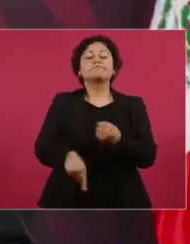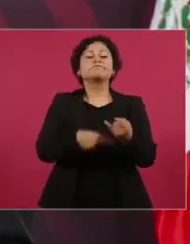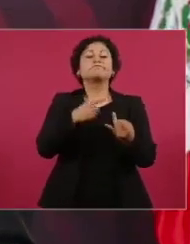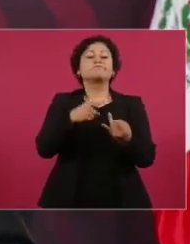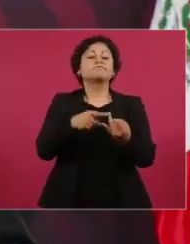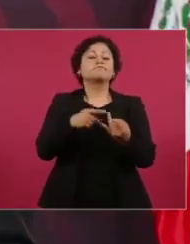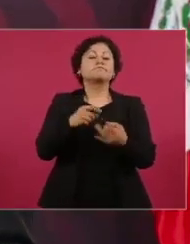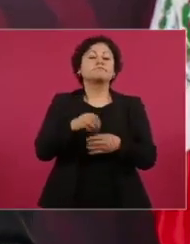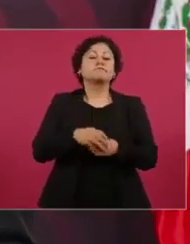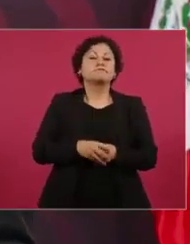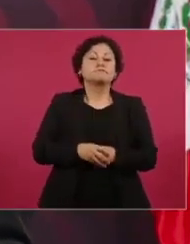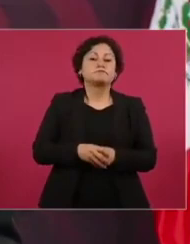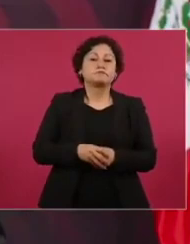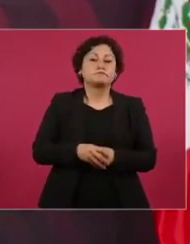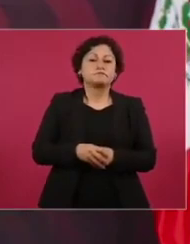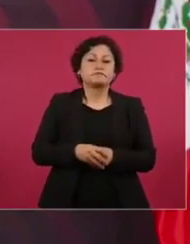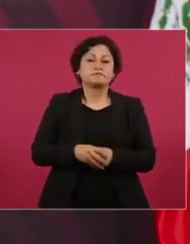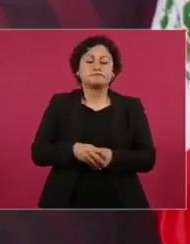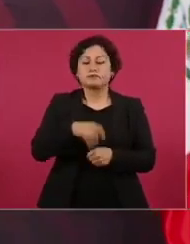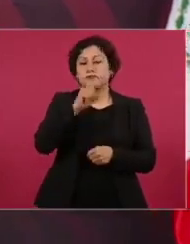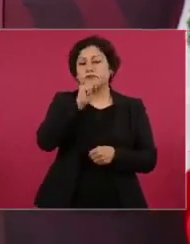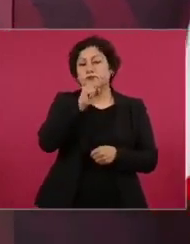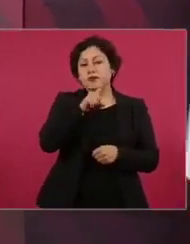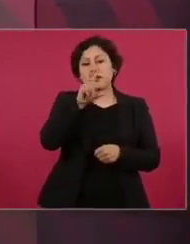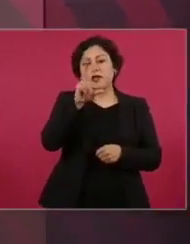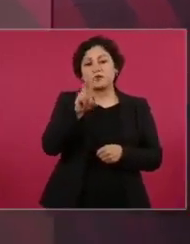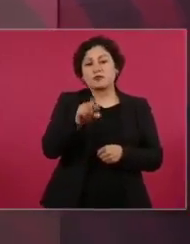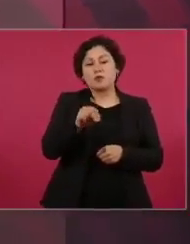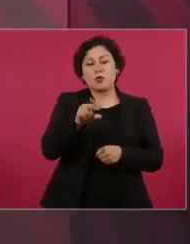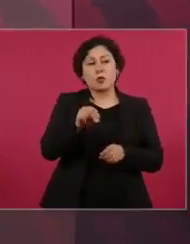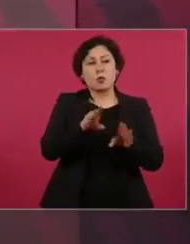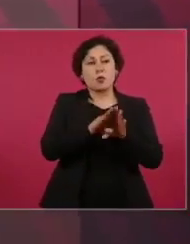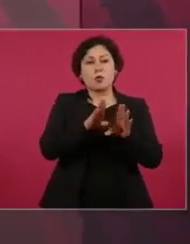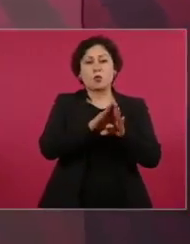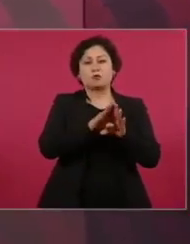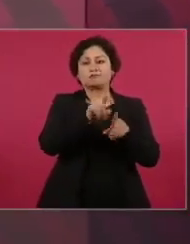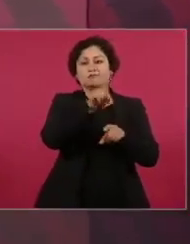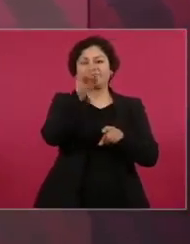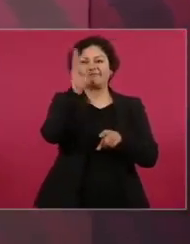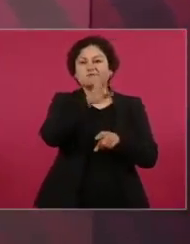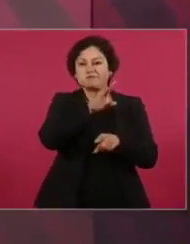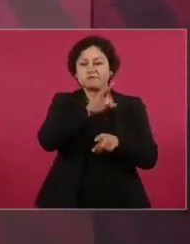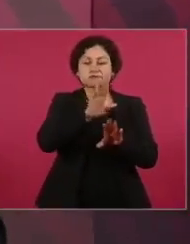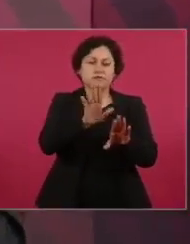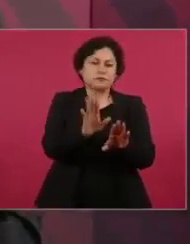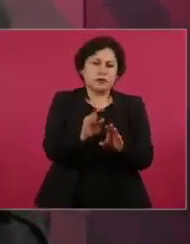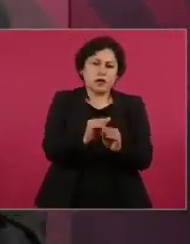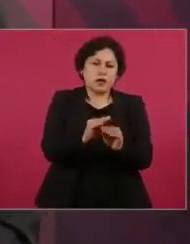racias. Sí hay, desde luego, siempre la preocupación